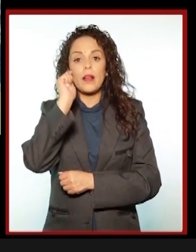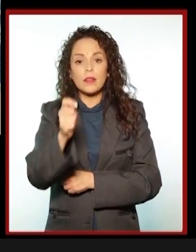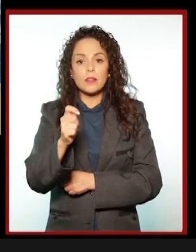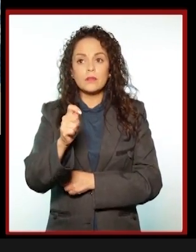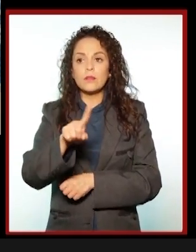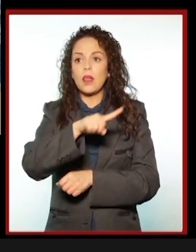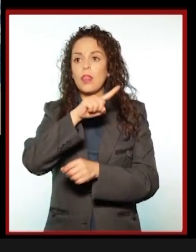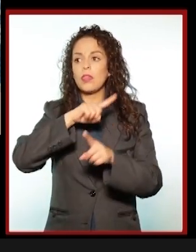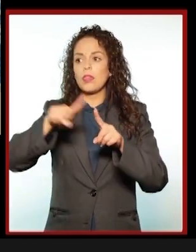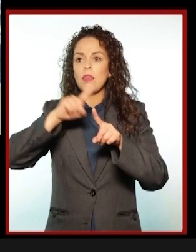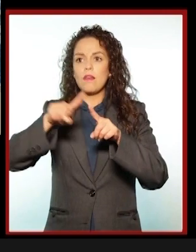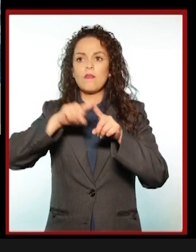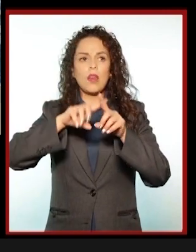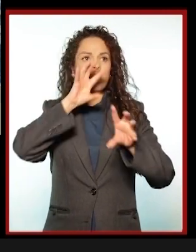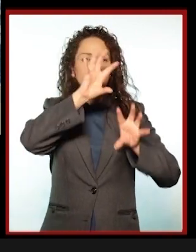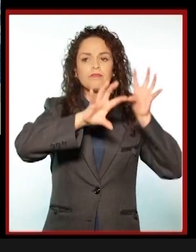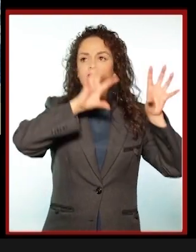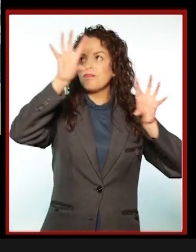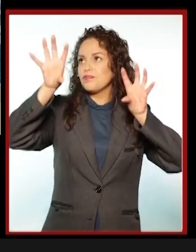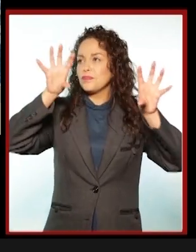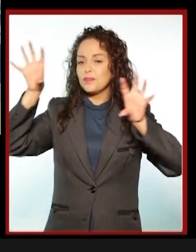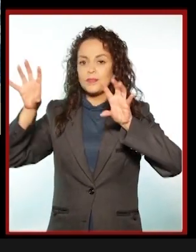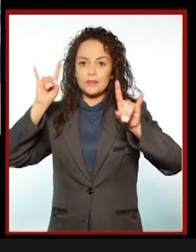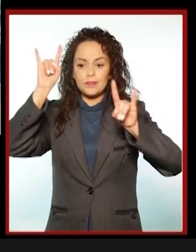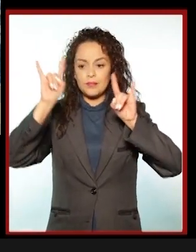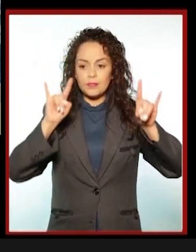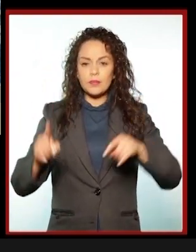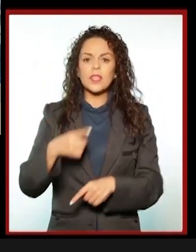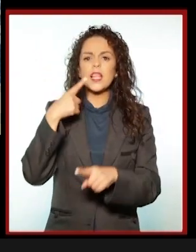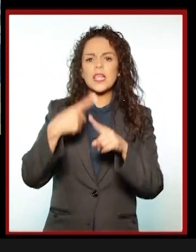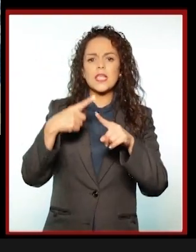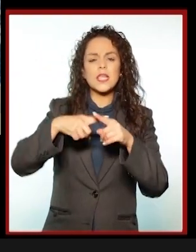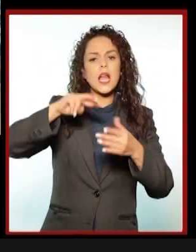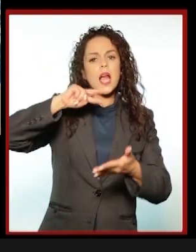de las colecciones de un